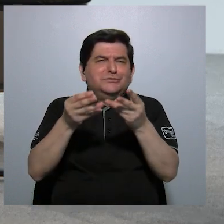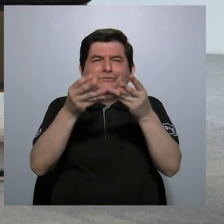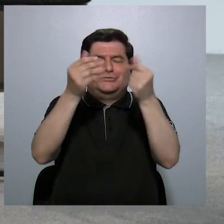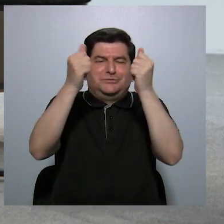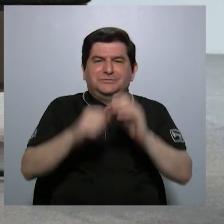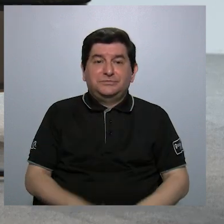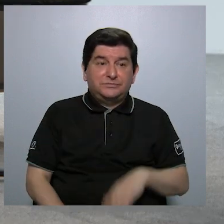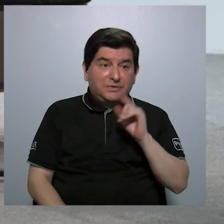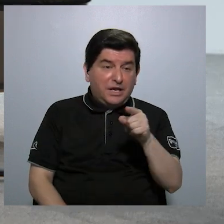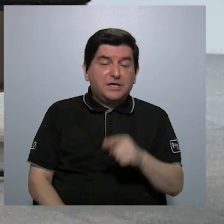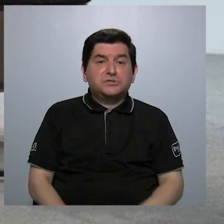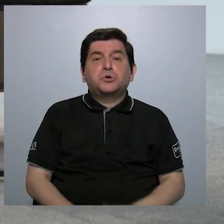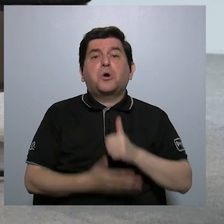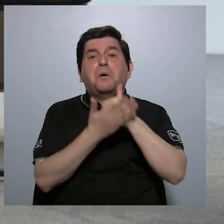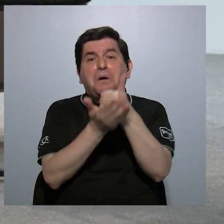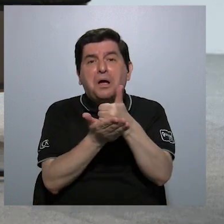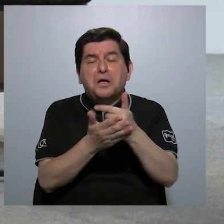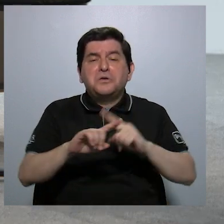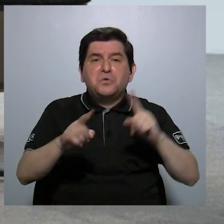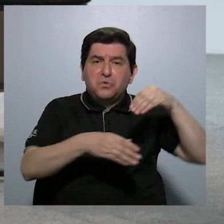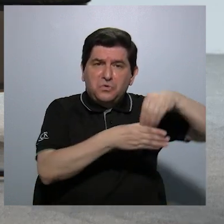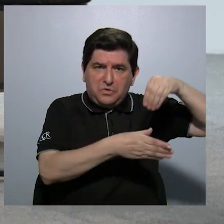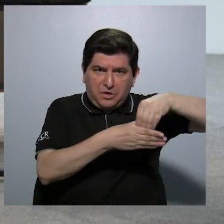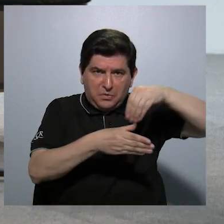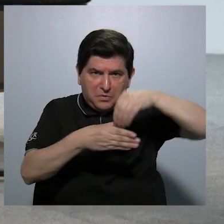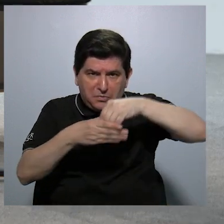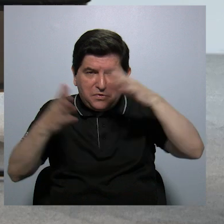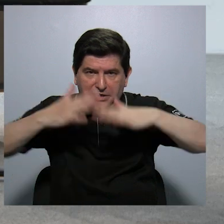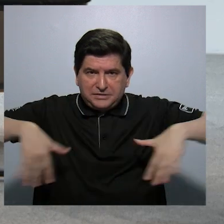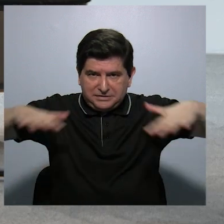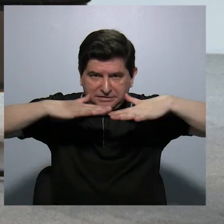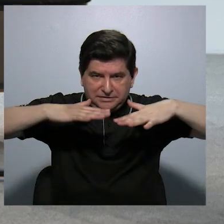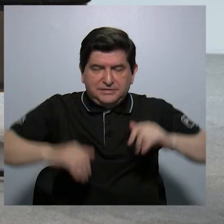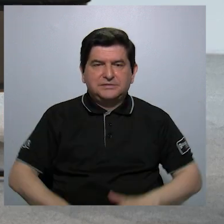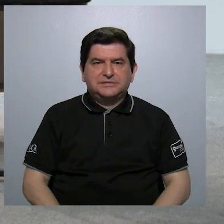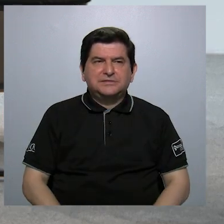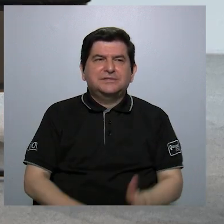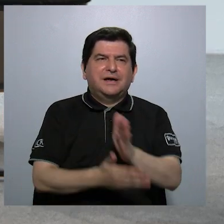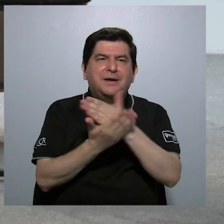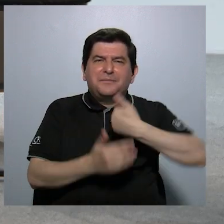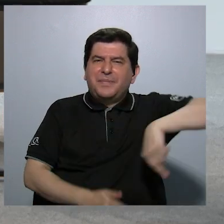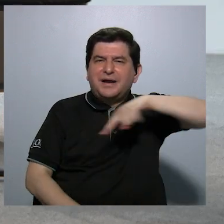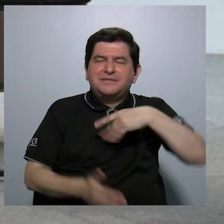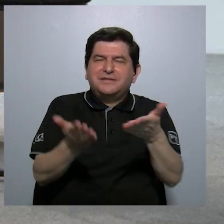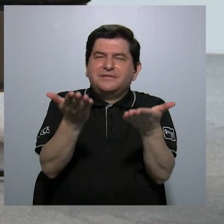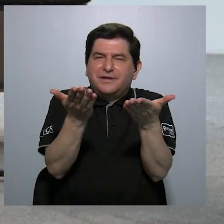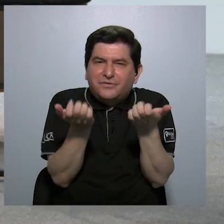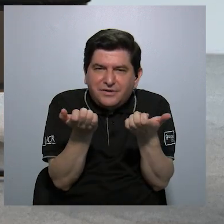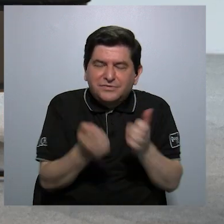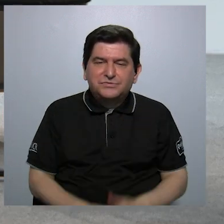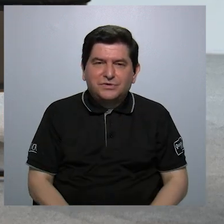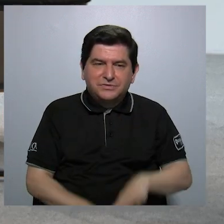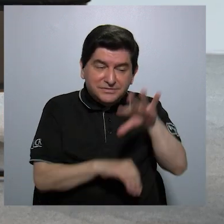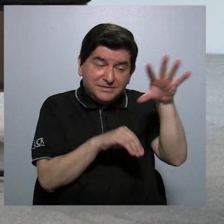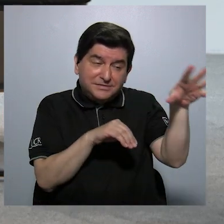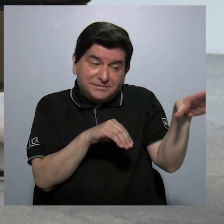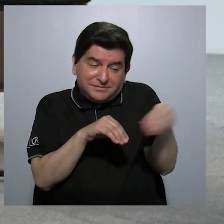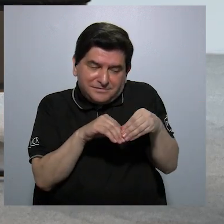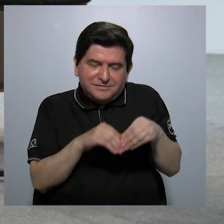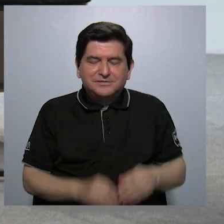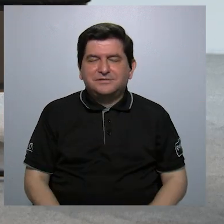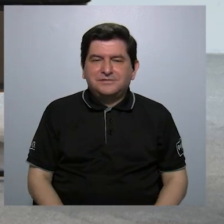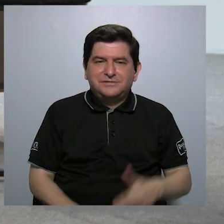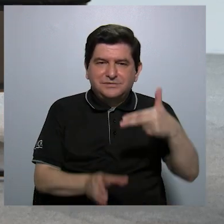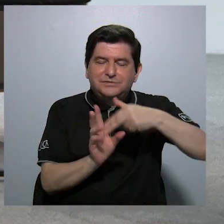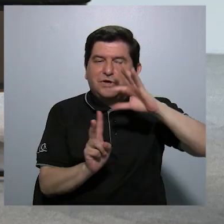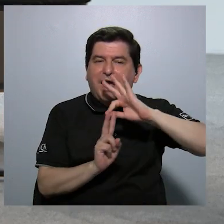de humo. Entonces, eso viene a aliviar ciertos componentes en la parte ambiental. Parte de lo que nosotros buscamos es esa